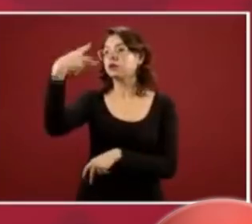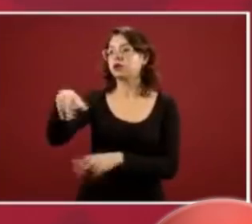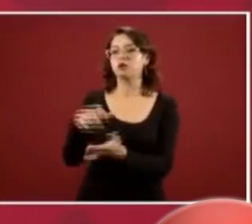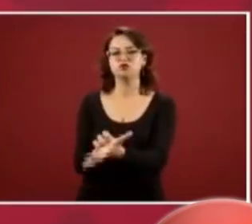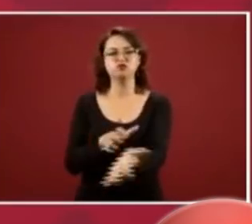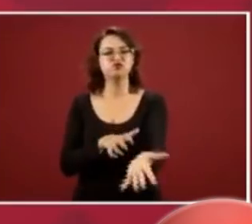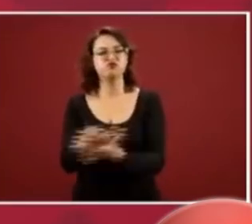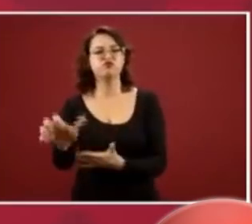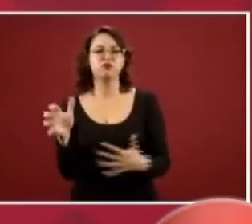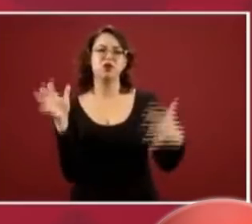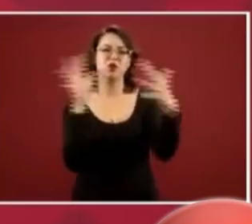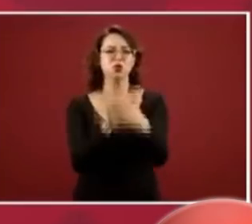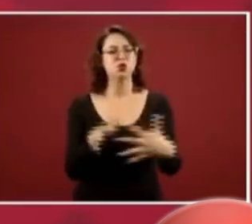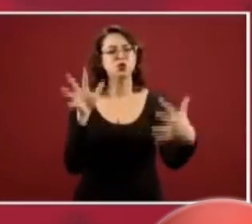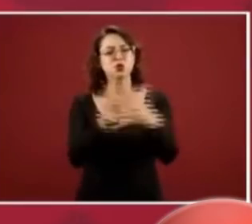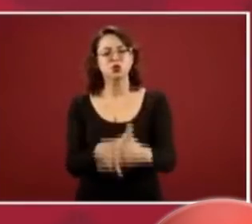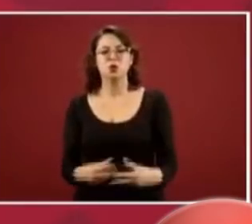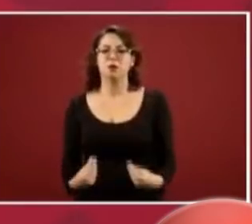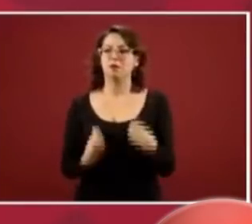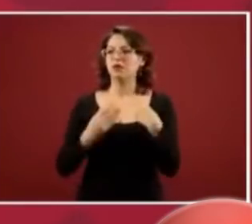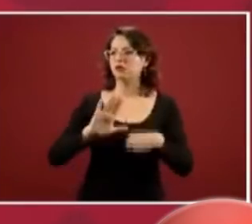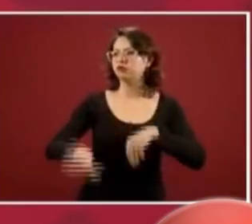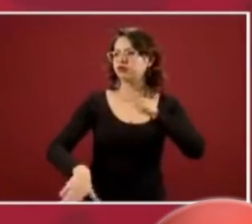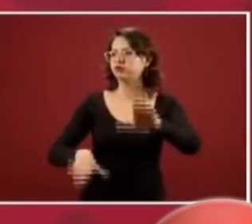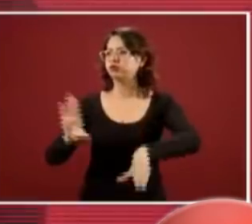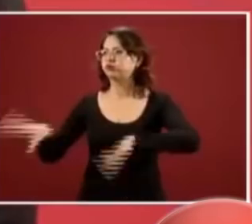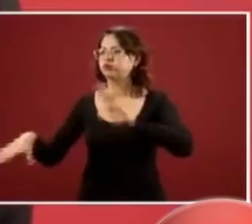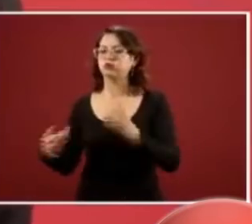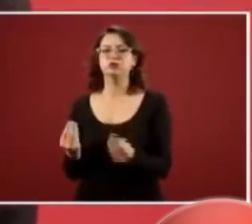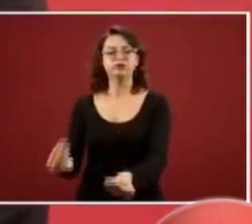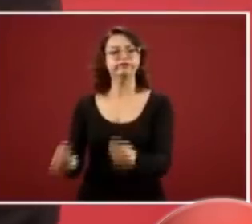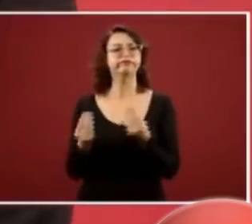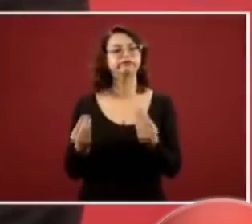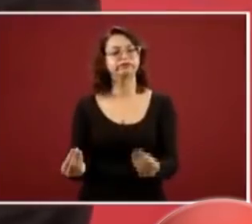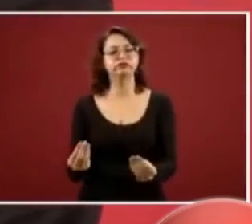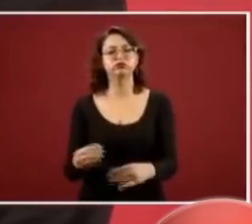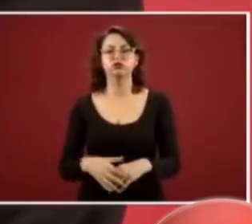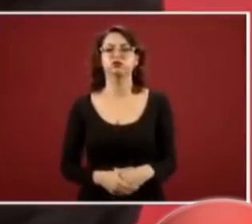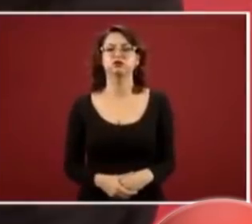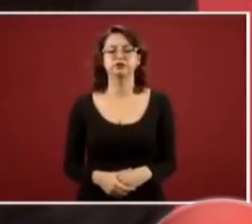Aunque vivamos en las ciudades,